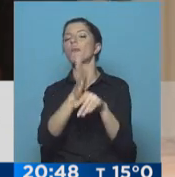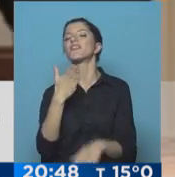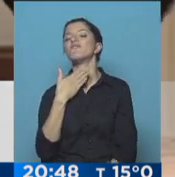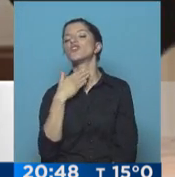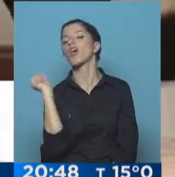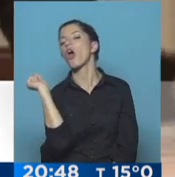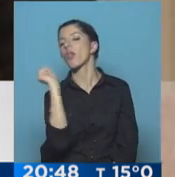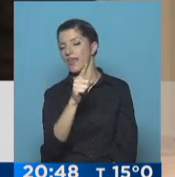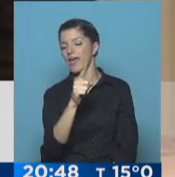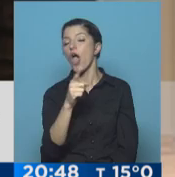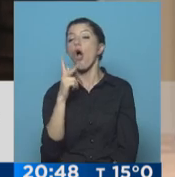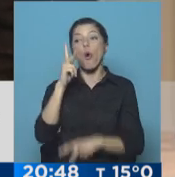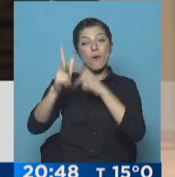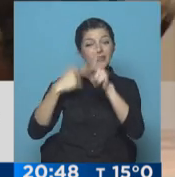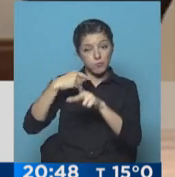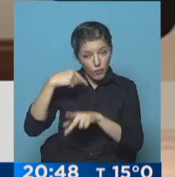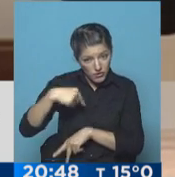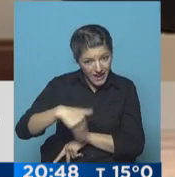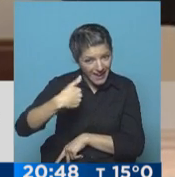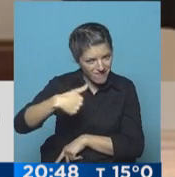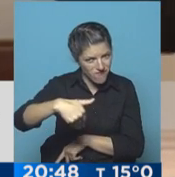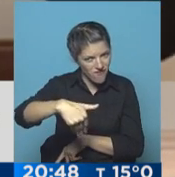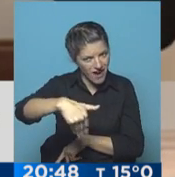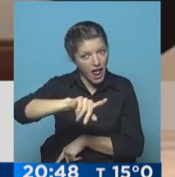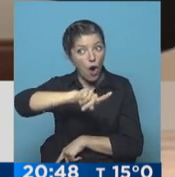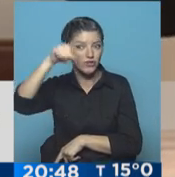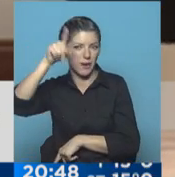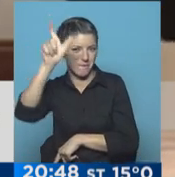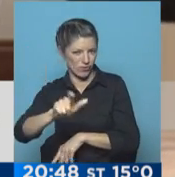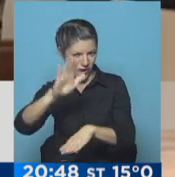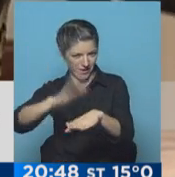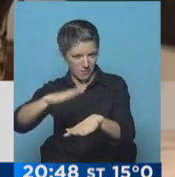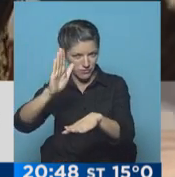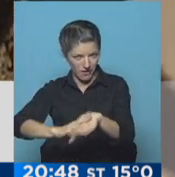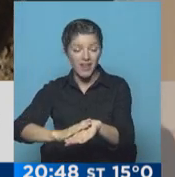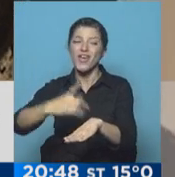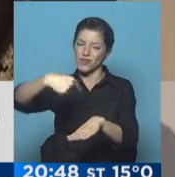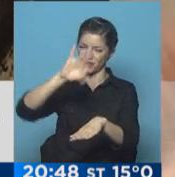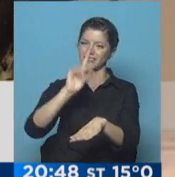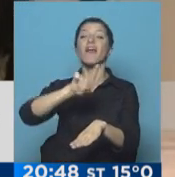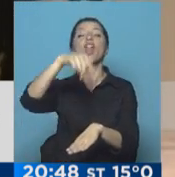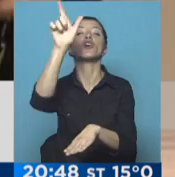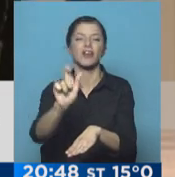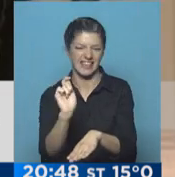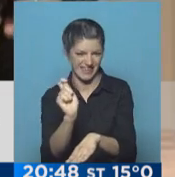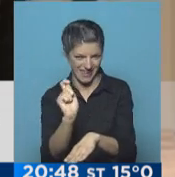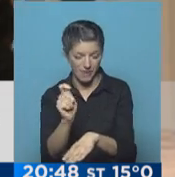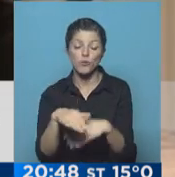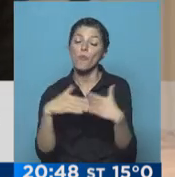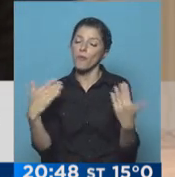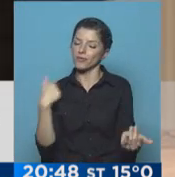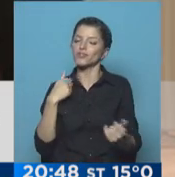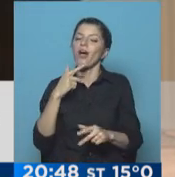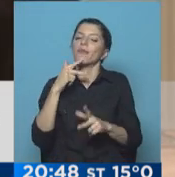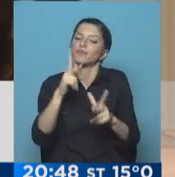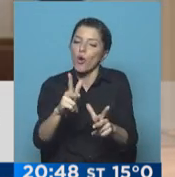o de anticipar cosas que otros van a hacer y que otros saben quiénes son esos que van a hacer. Por eso le digo que tengamos mucho